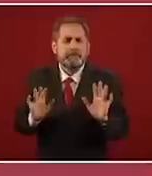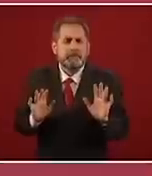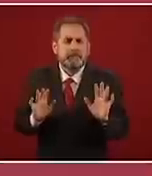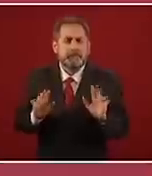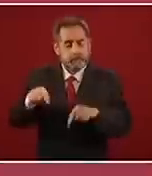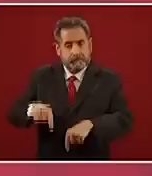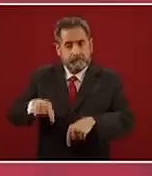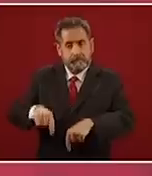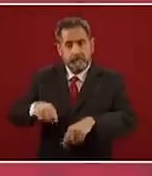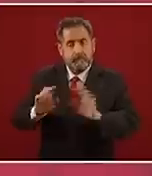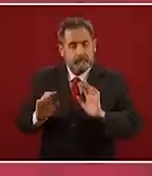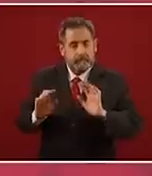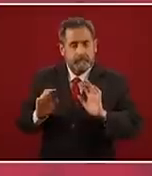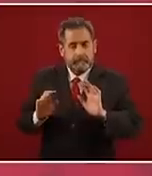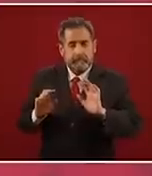Aquí